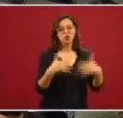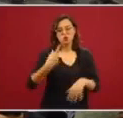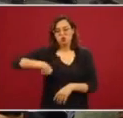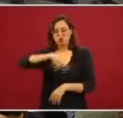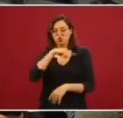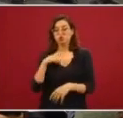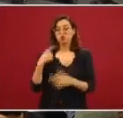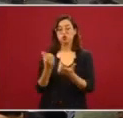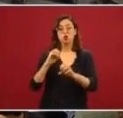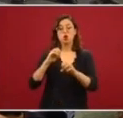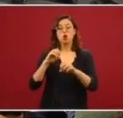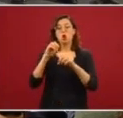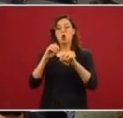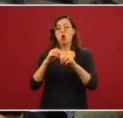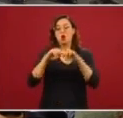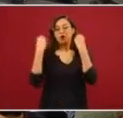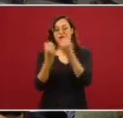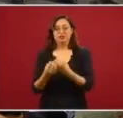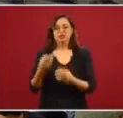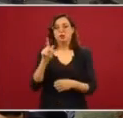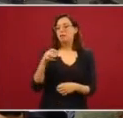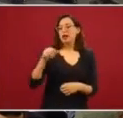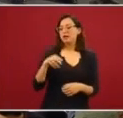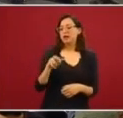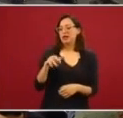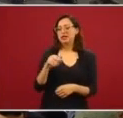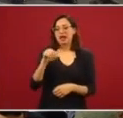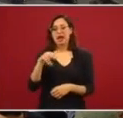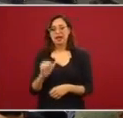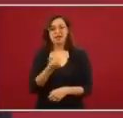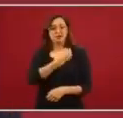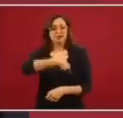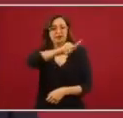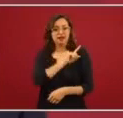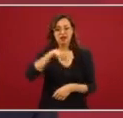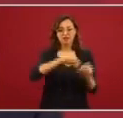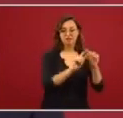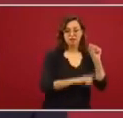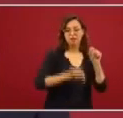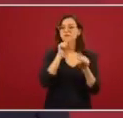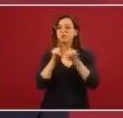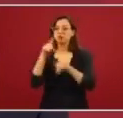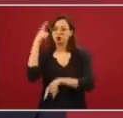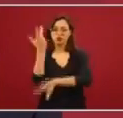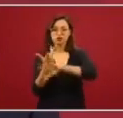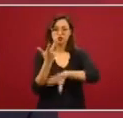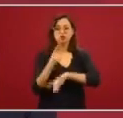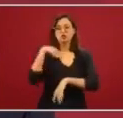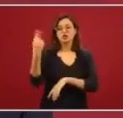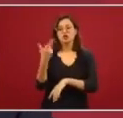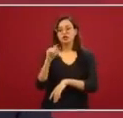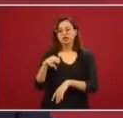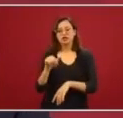de la salud con los recursos que tenemos acá en la oficina de mexico pero también desde la sede en washington y desde ginebra nos